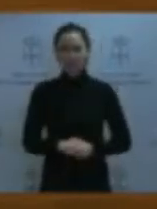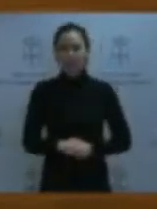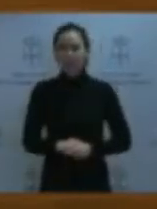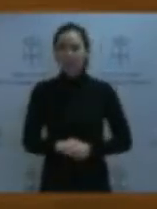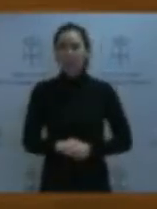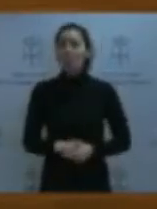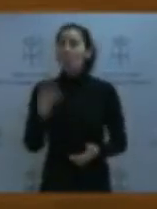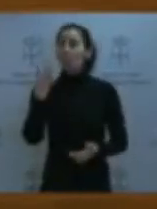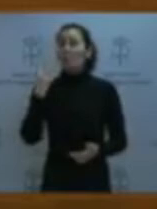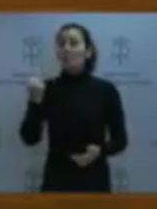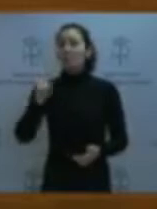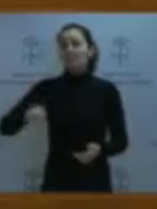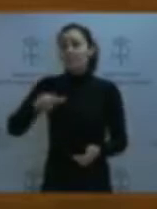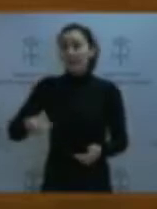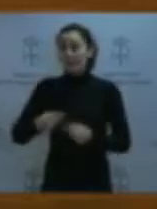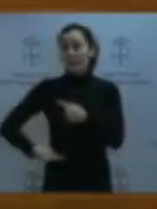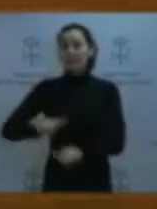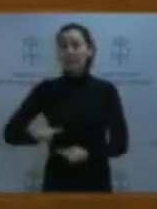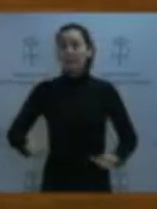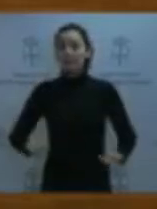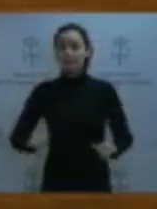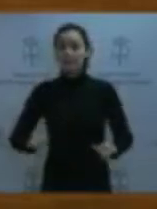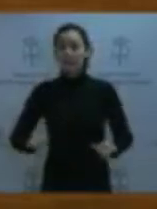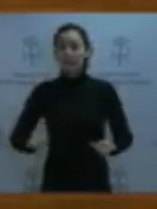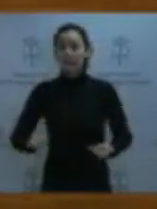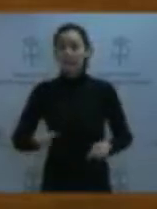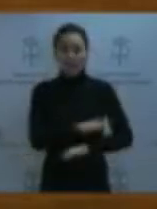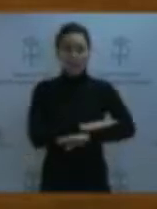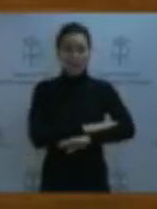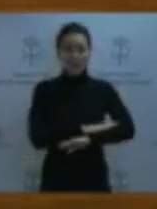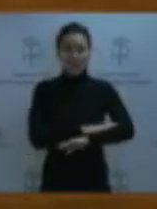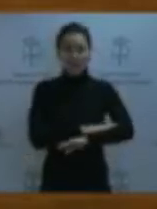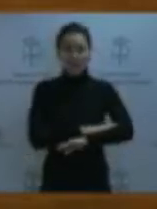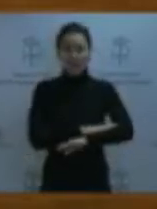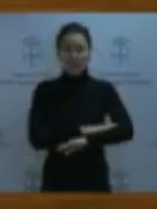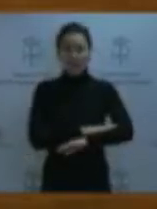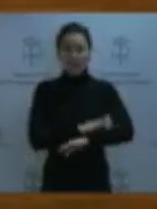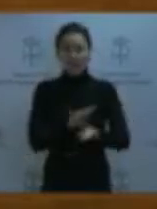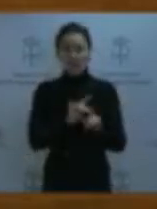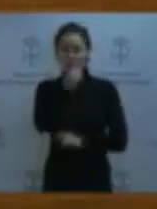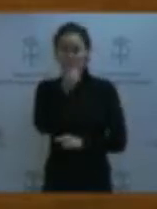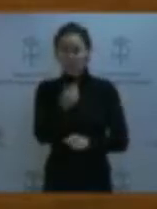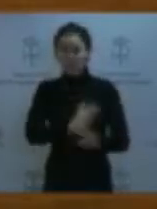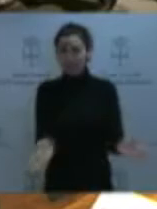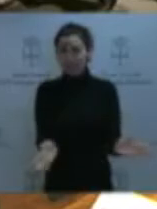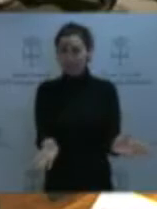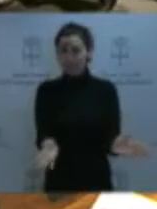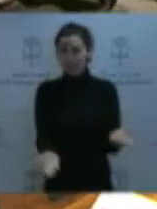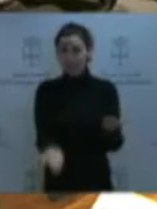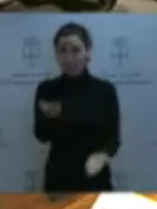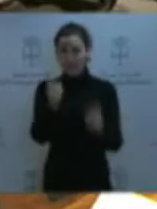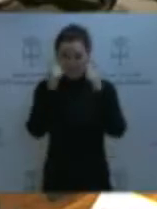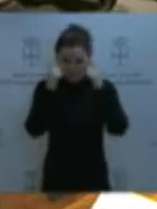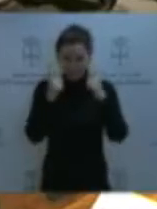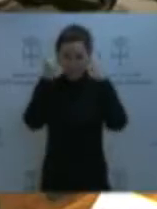4 millones de euros las familias y el Gobierno autonómico poco más o menos que el doble. Bueno, pues ahí se compara el esfuerzo, ¿no?, que